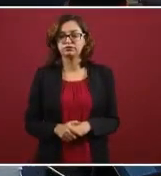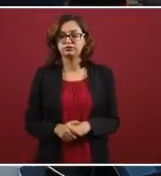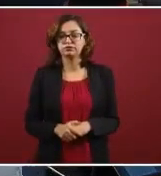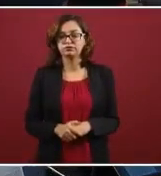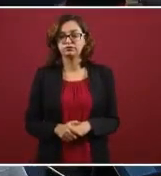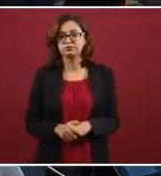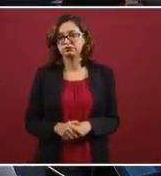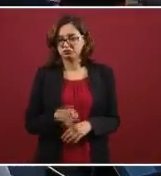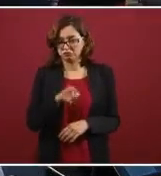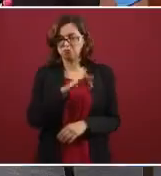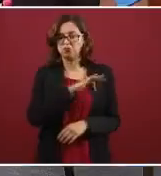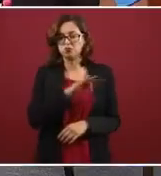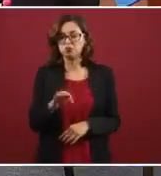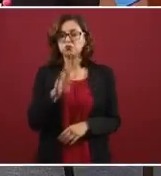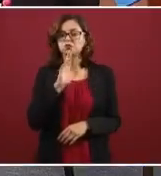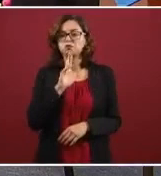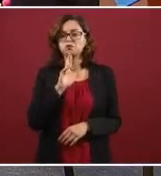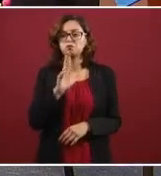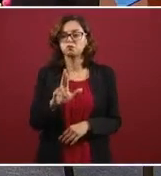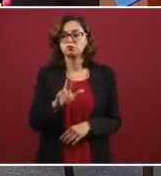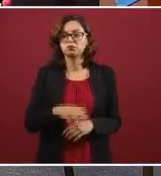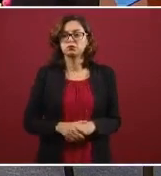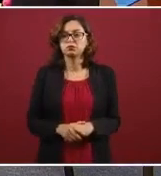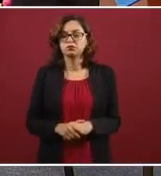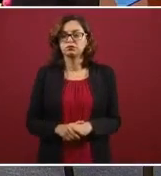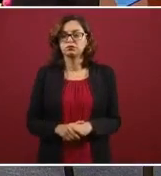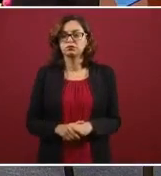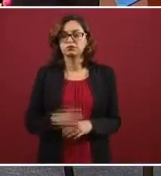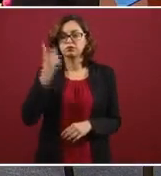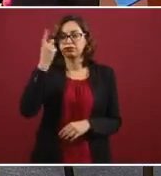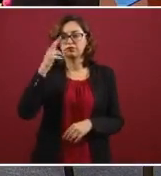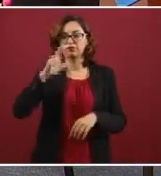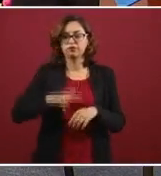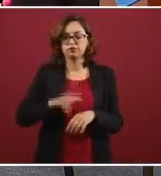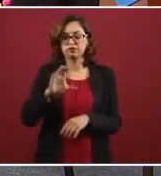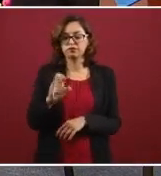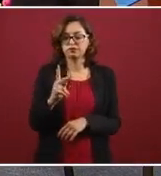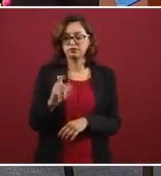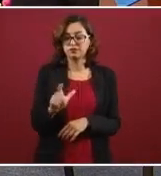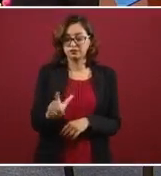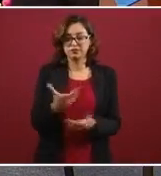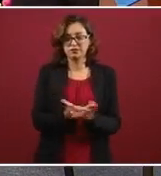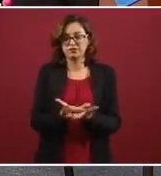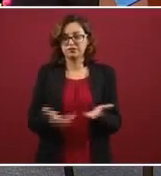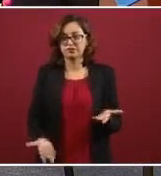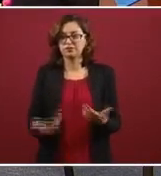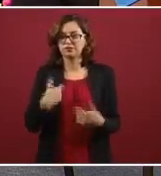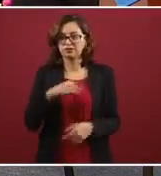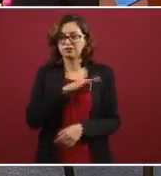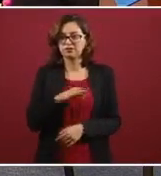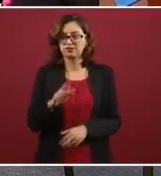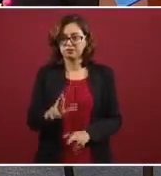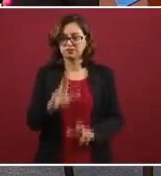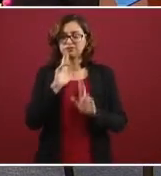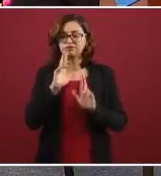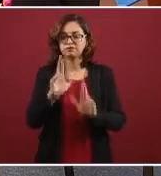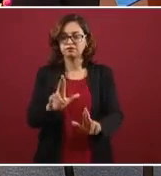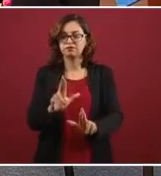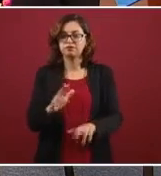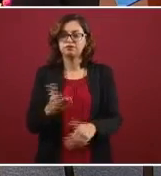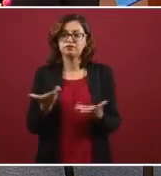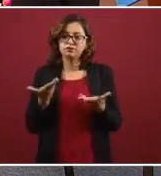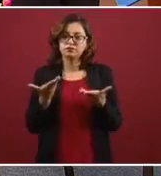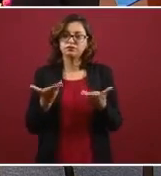de primera como directora de CEPAL, va a contestarle todas las preguntas y le